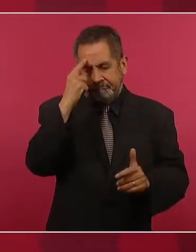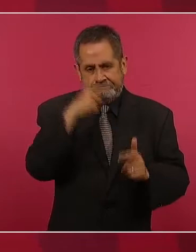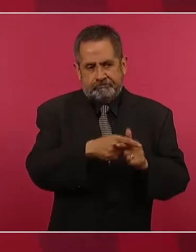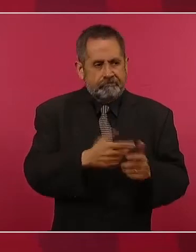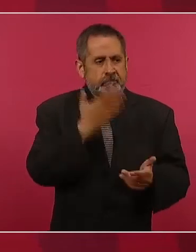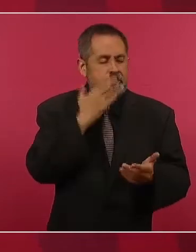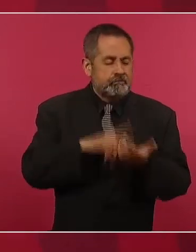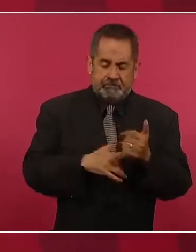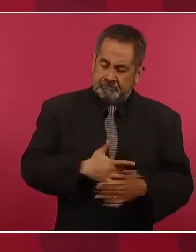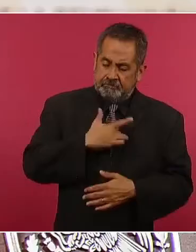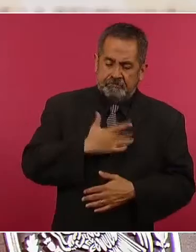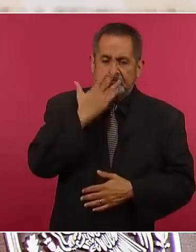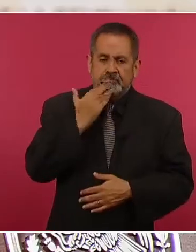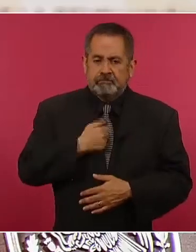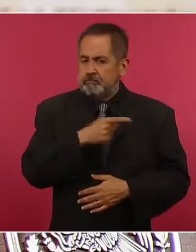inhumana,